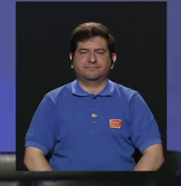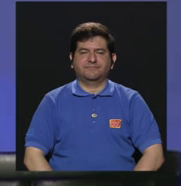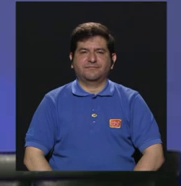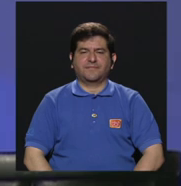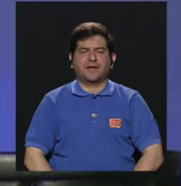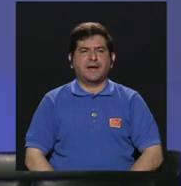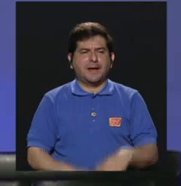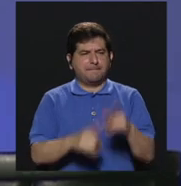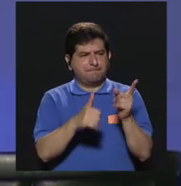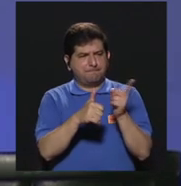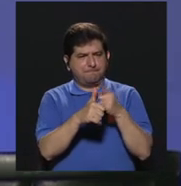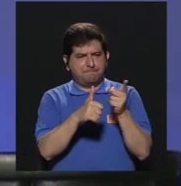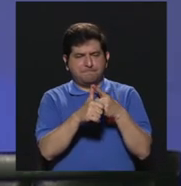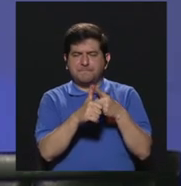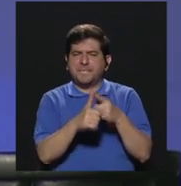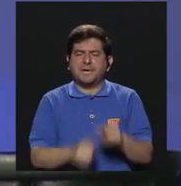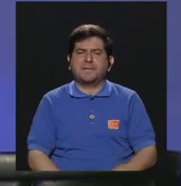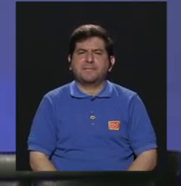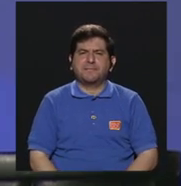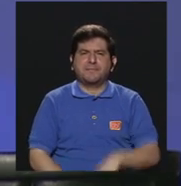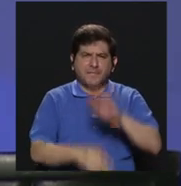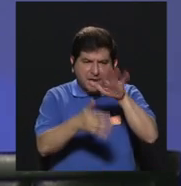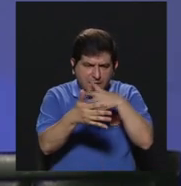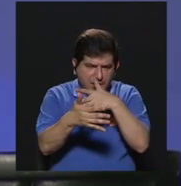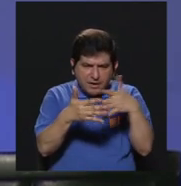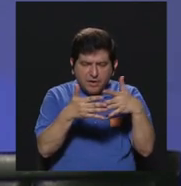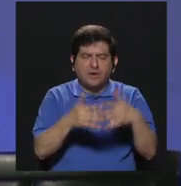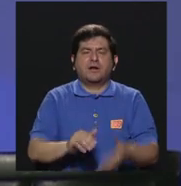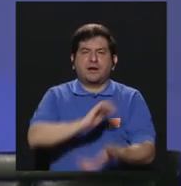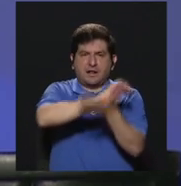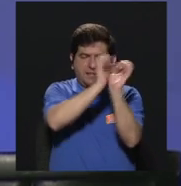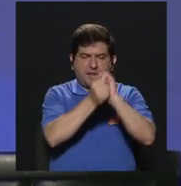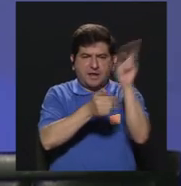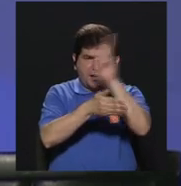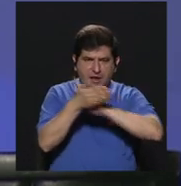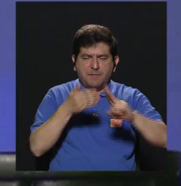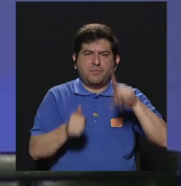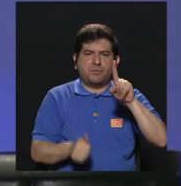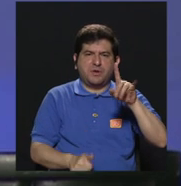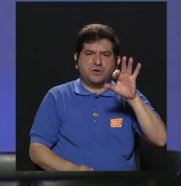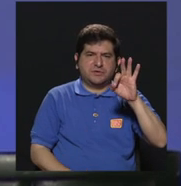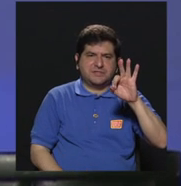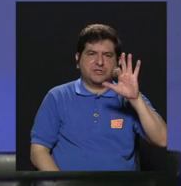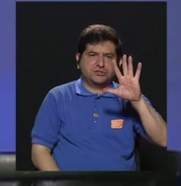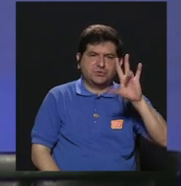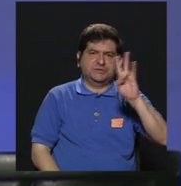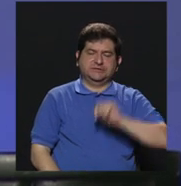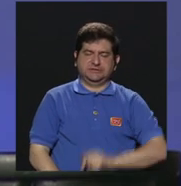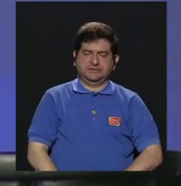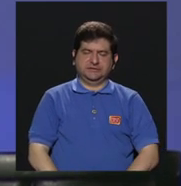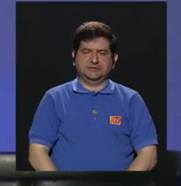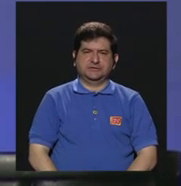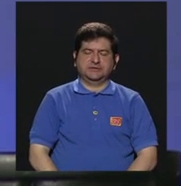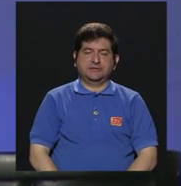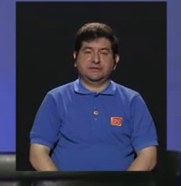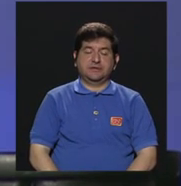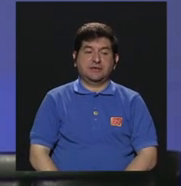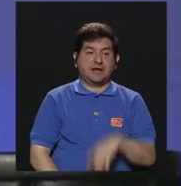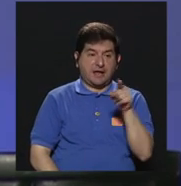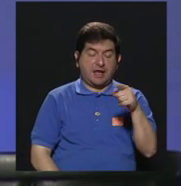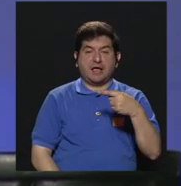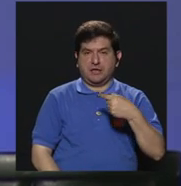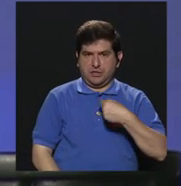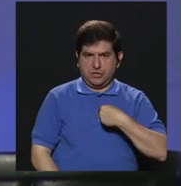La primera hornada de la Reforma Universitaria de 1957, a la que